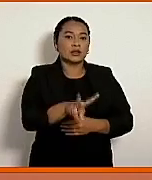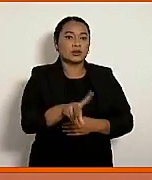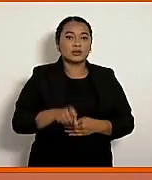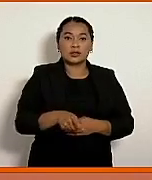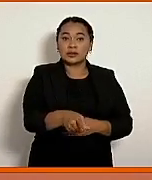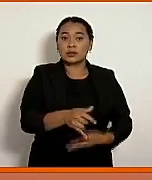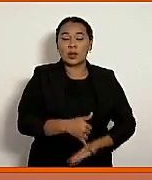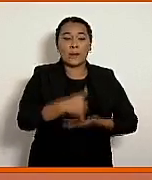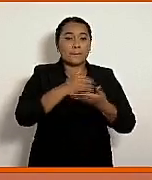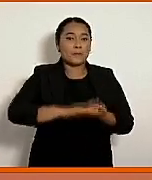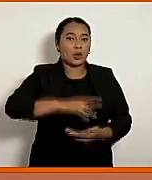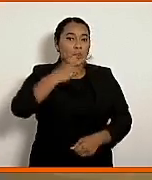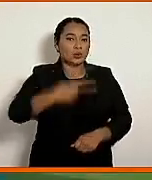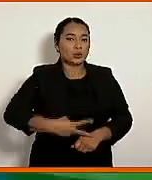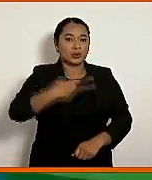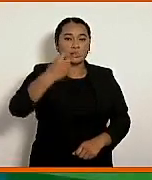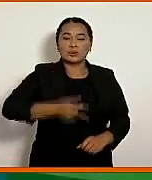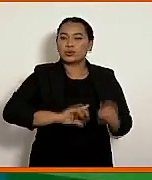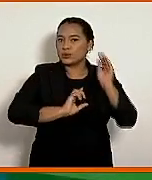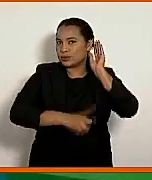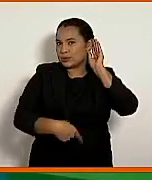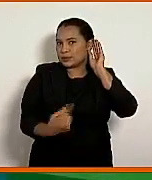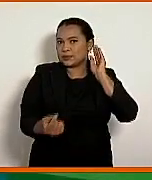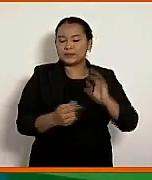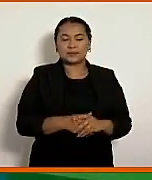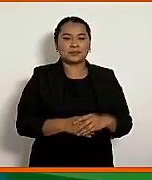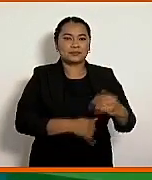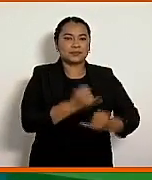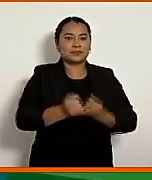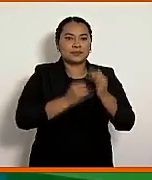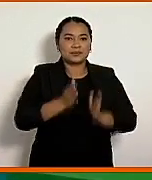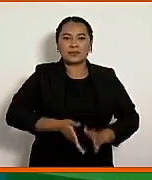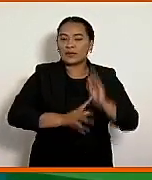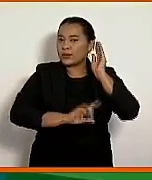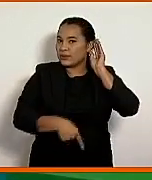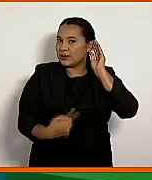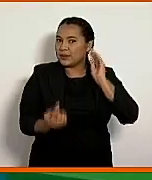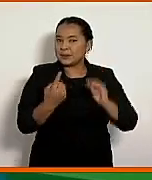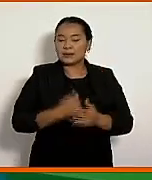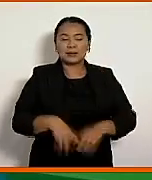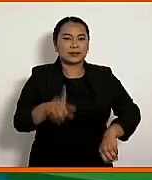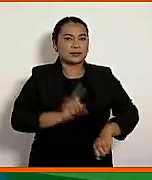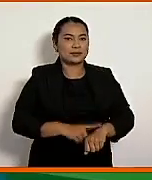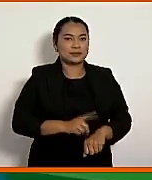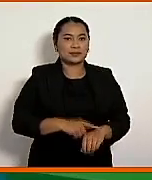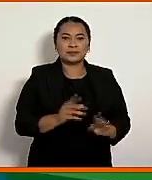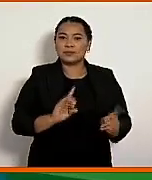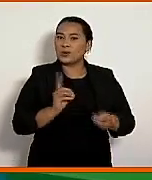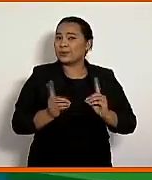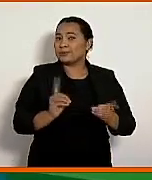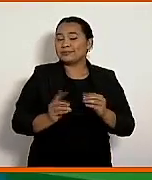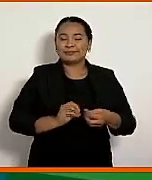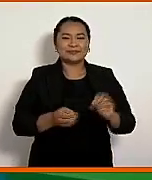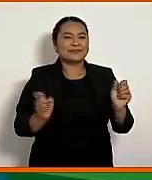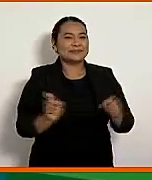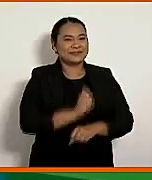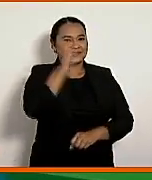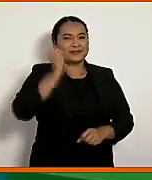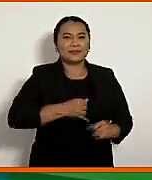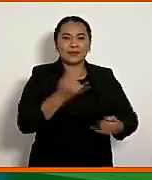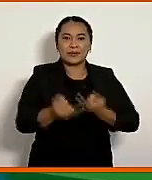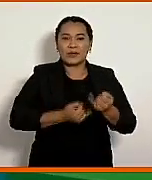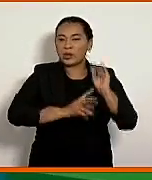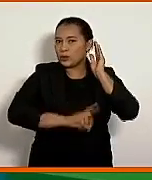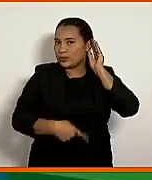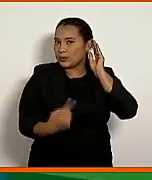querido jugador, que tu premio se multiplica por 2 en diaria. Pero si eres jugador para más 1, es momento de conocer cuál es ese esperado número ganador en su jugada